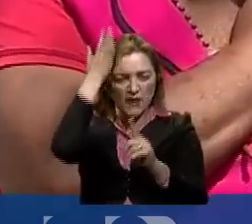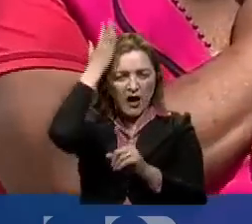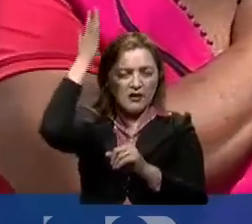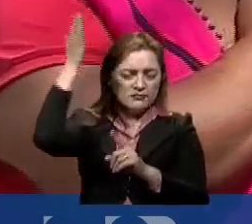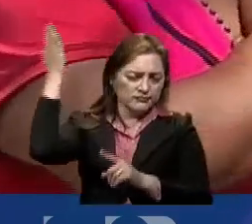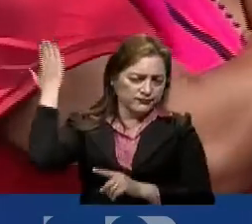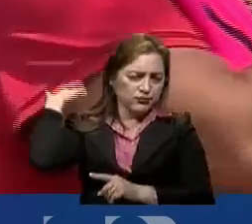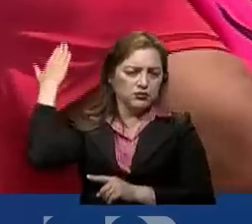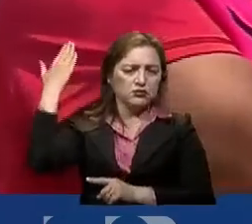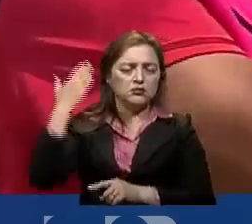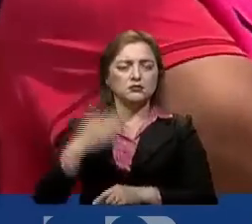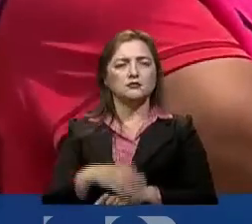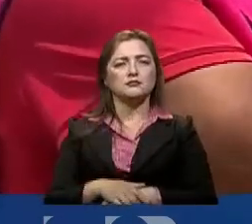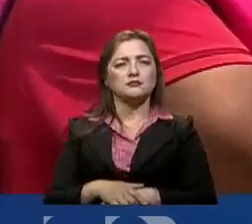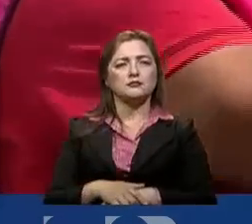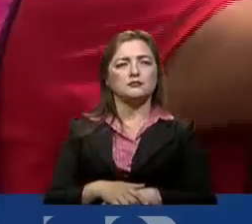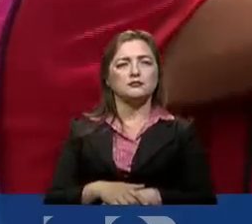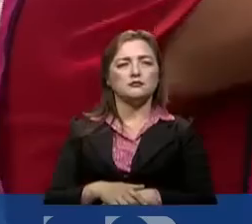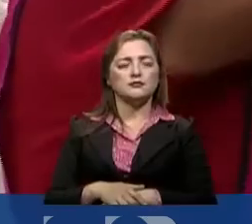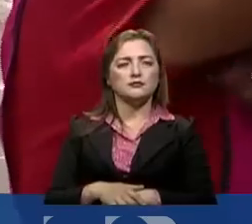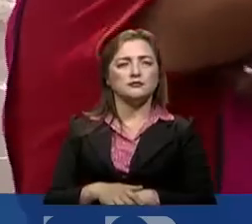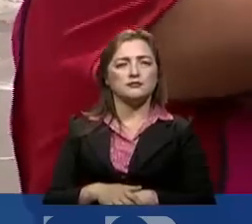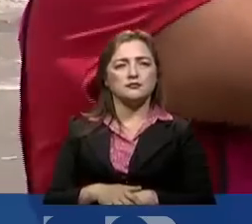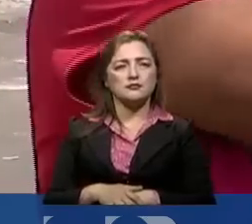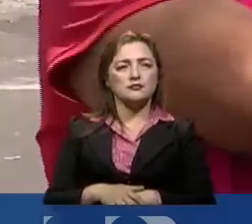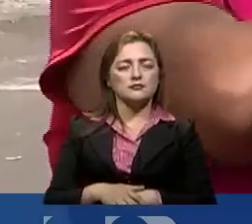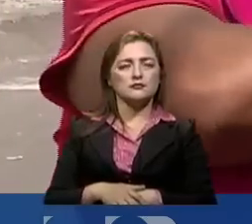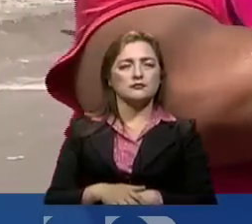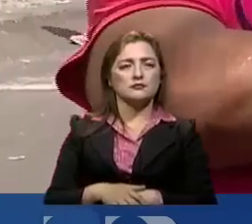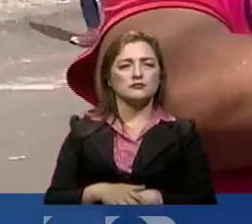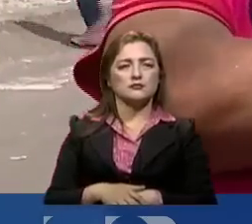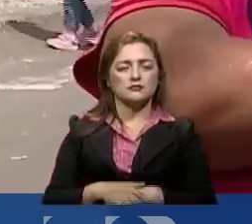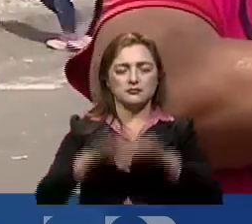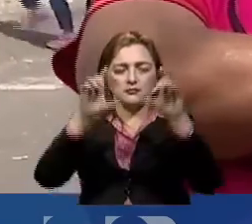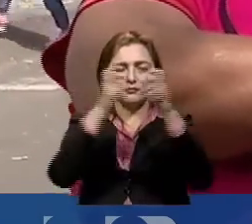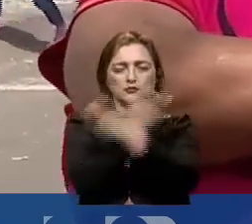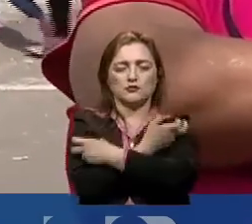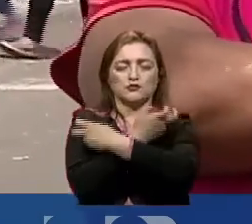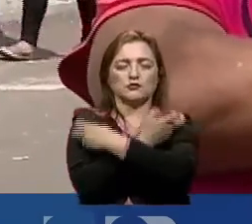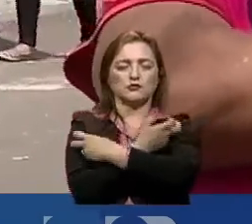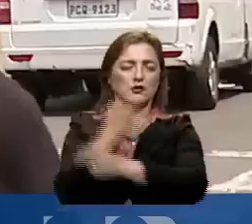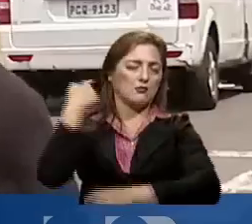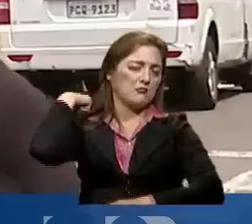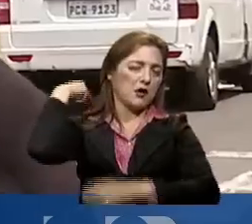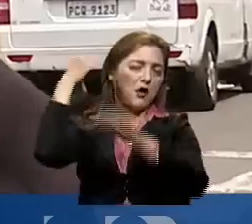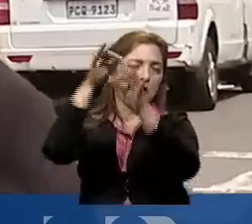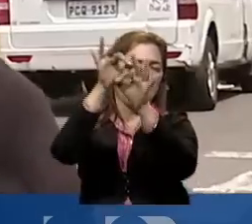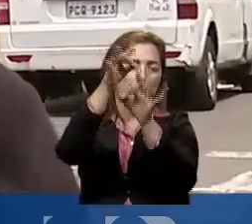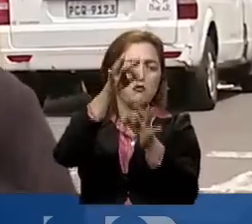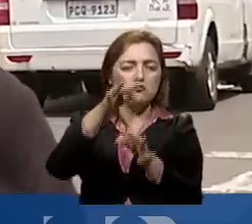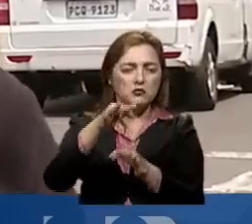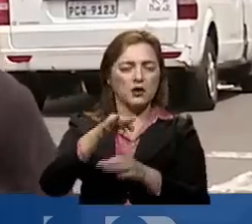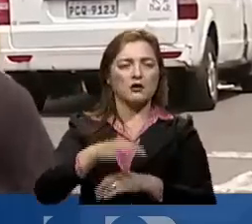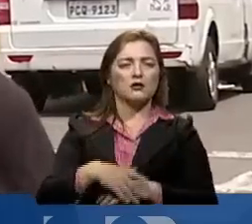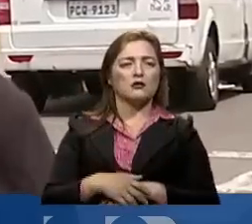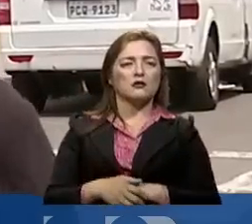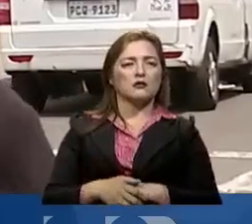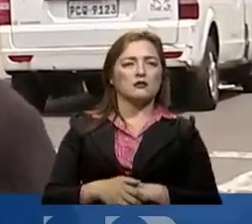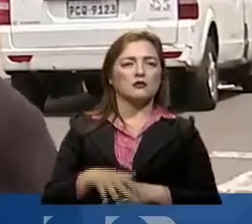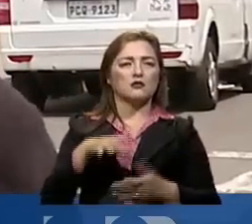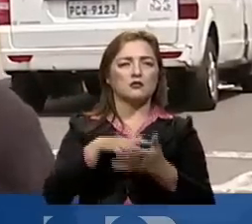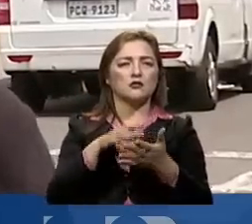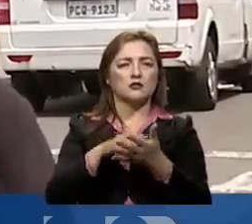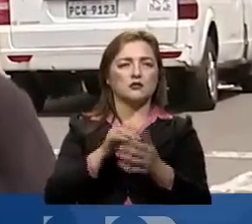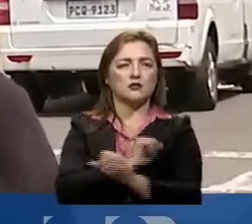la espalda, y he tenido que hacerle hasta radiografías, hasta de la columna. Una estudiante de la mañana